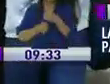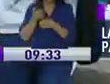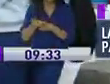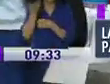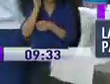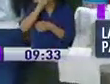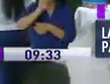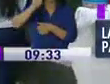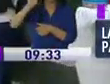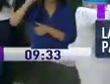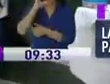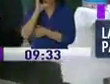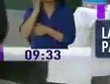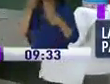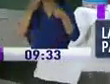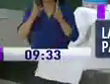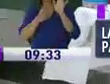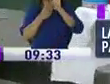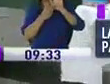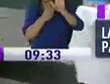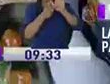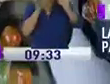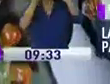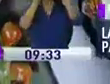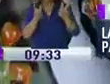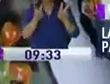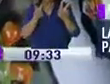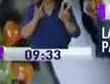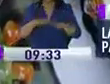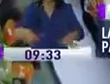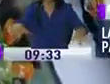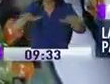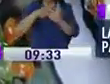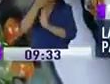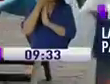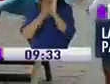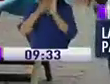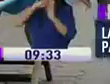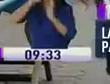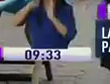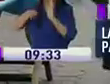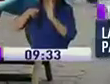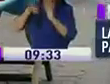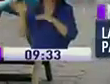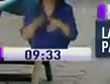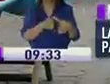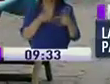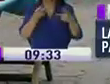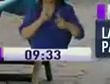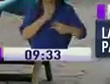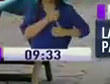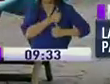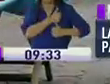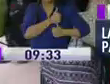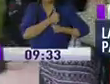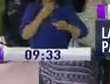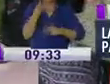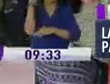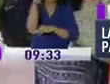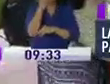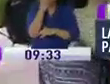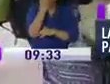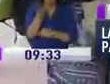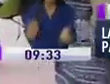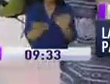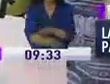BBC también presentó un artículo denominado La Tierra del Arte Andino. TV5 de Canadá igualmente grabó un documental sobre este rincón